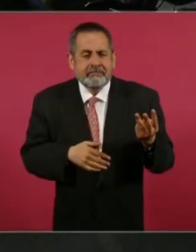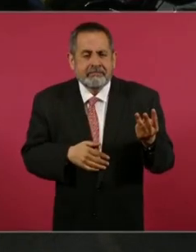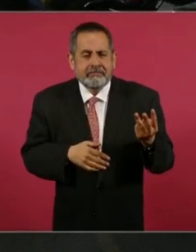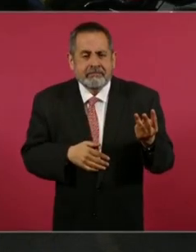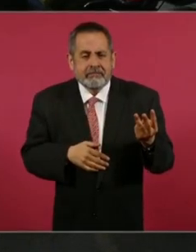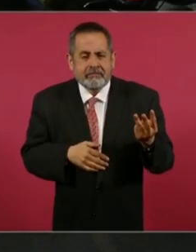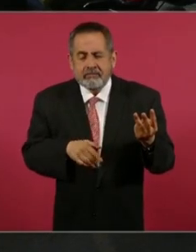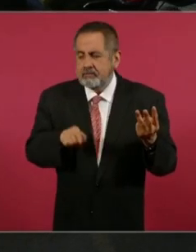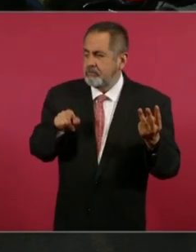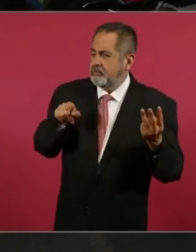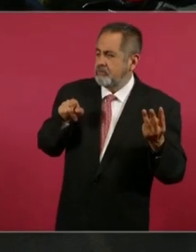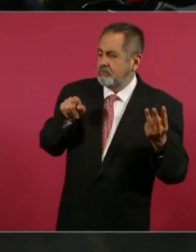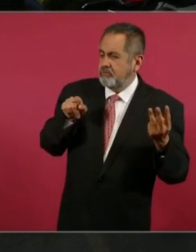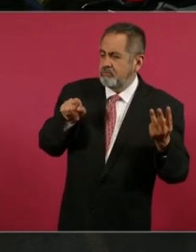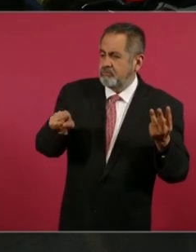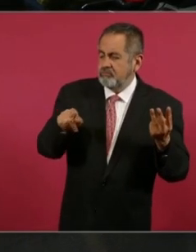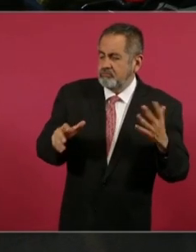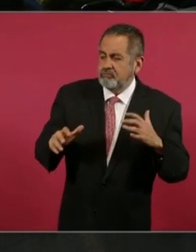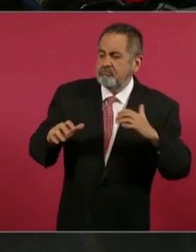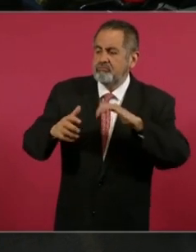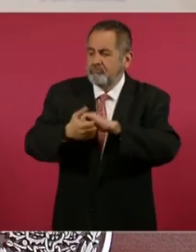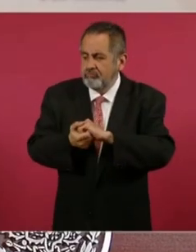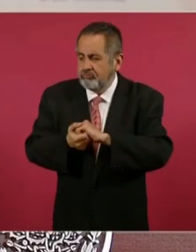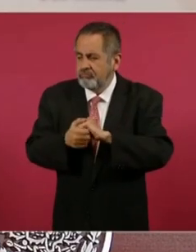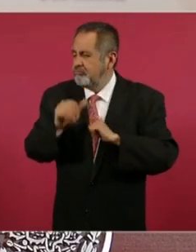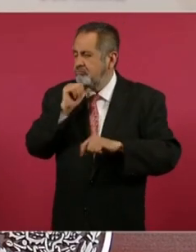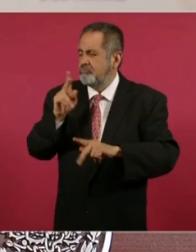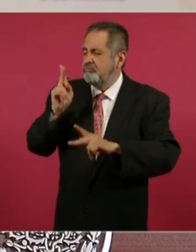no se celebre una alianza.